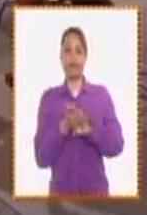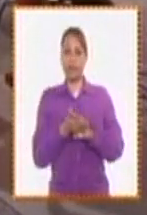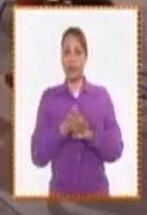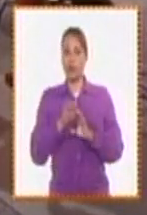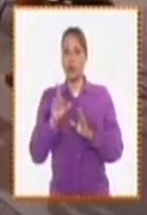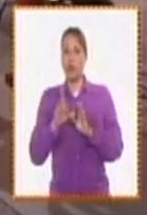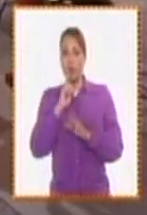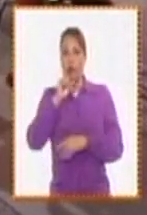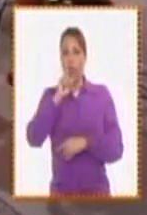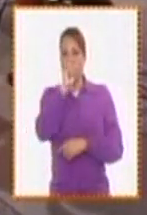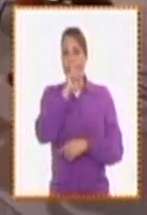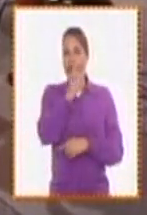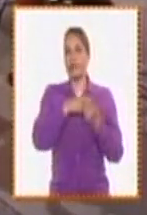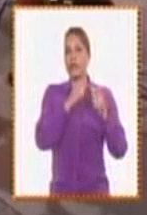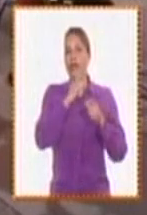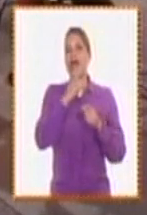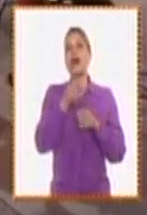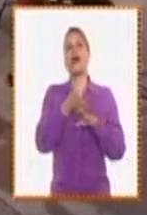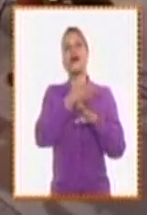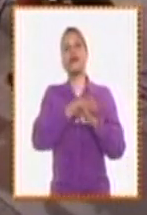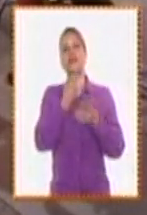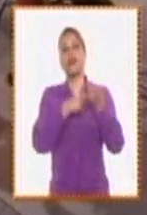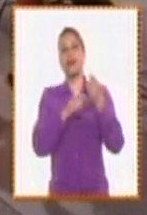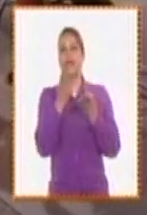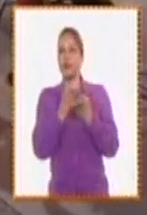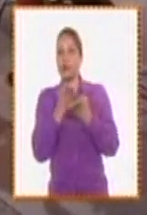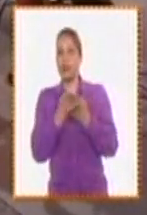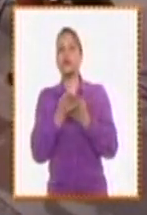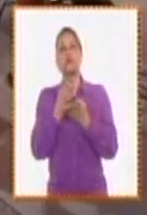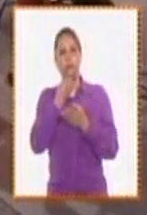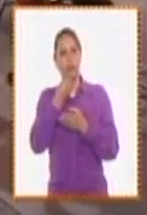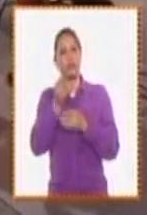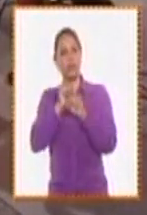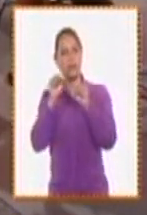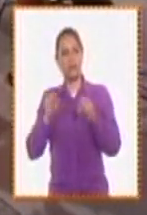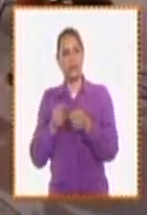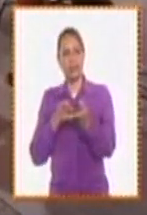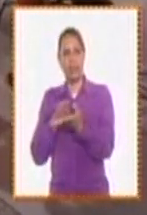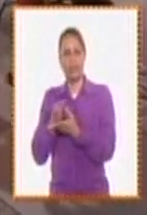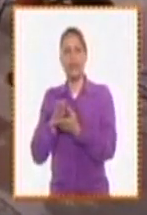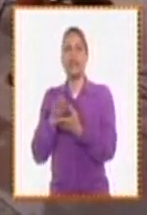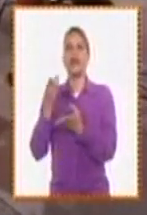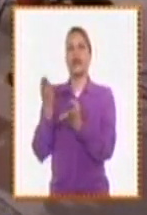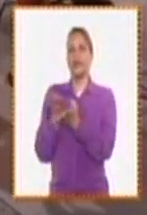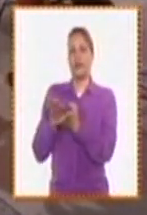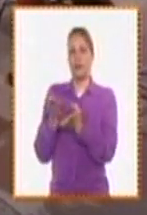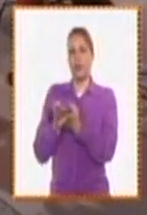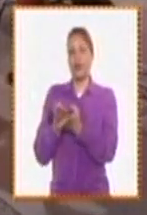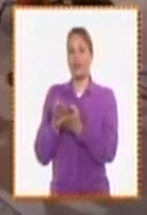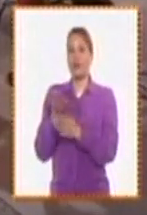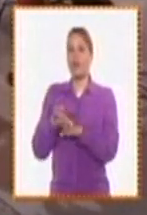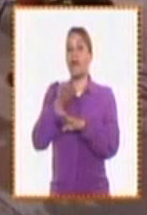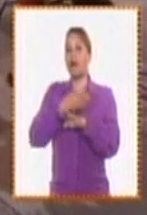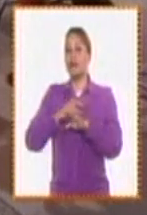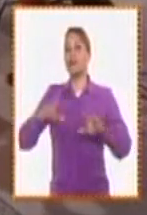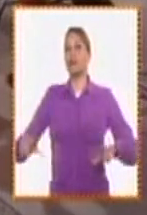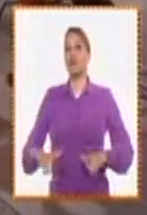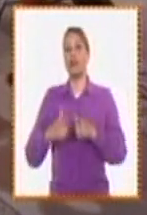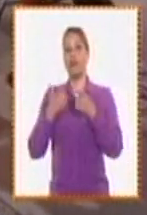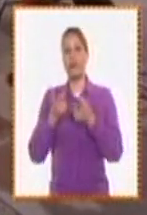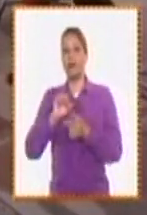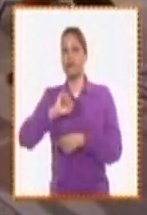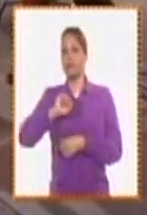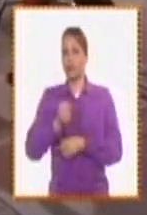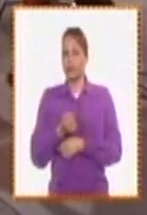delitos están estudiando y se les da la posibilidad de que continúen estudiando, lógicamente cumpliendo con las obligaciones que esta